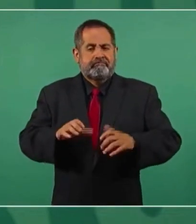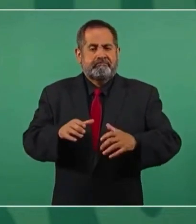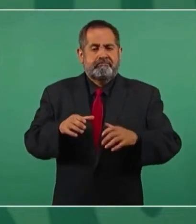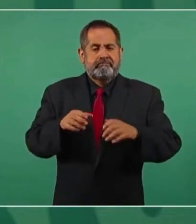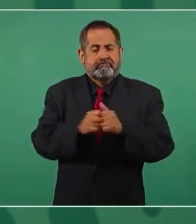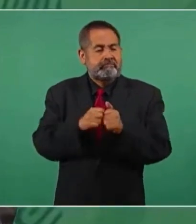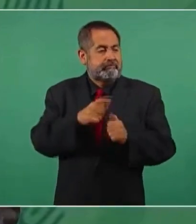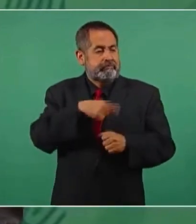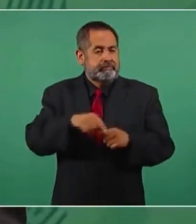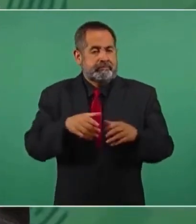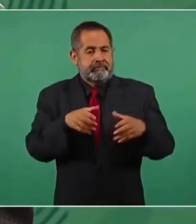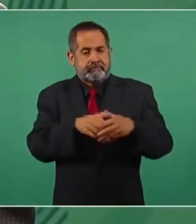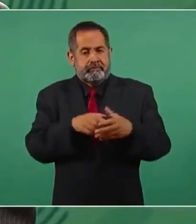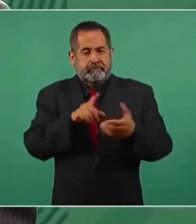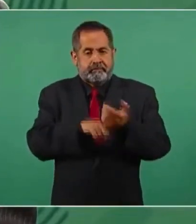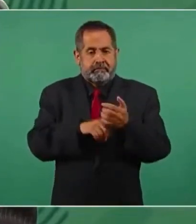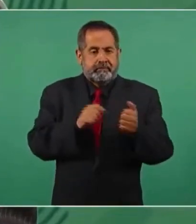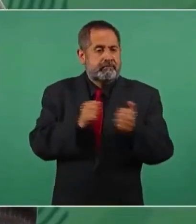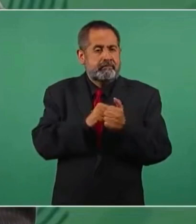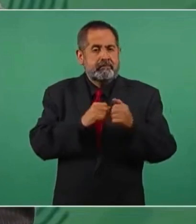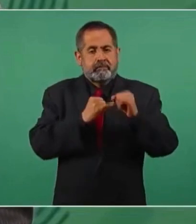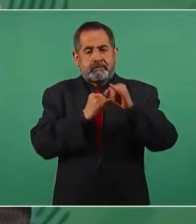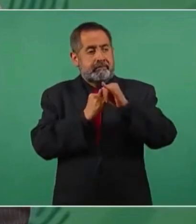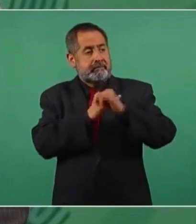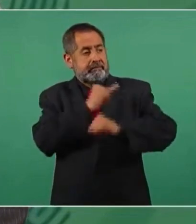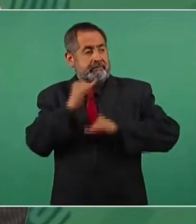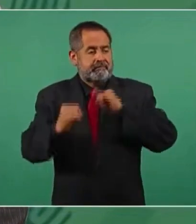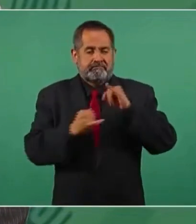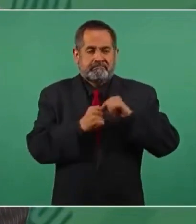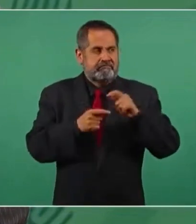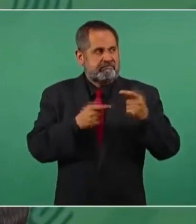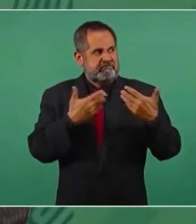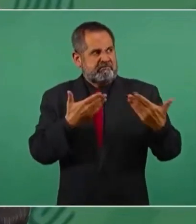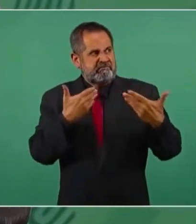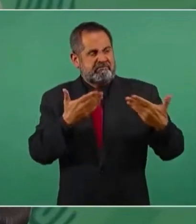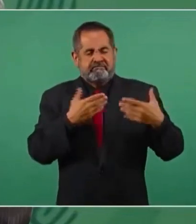junto con los organismos internacionales,